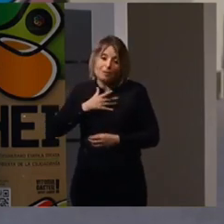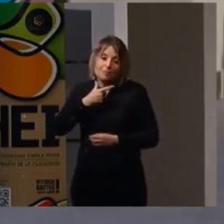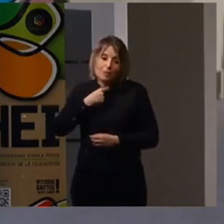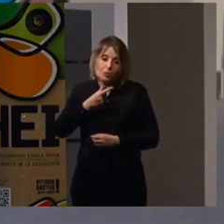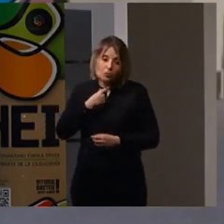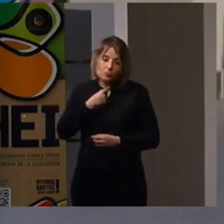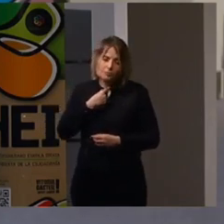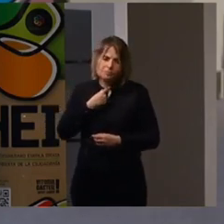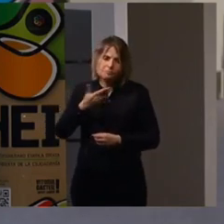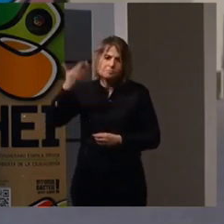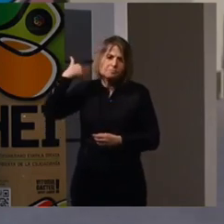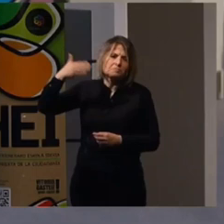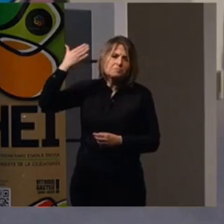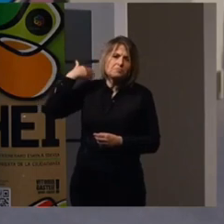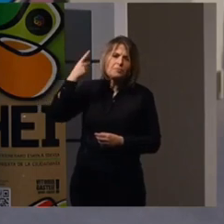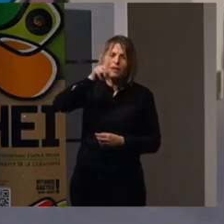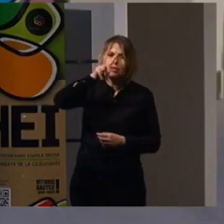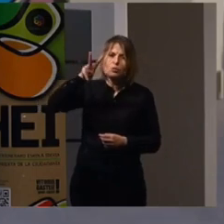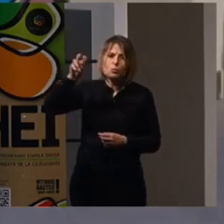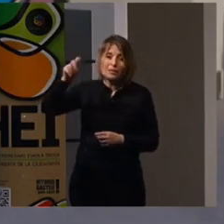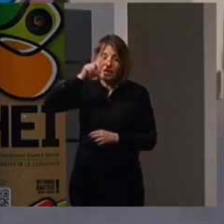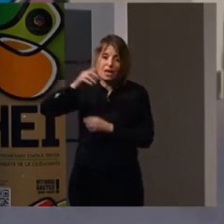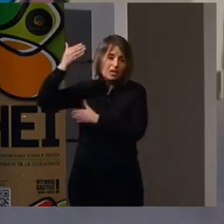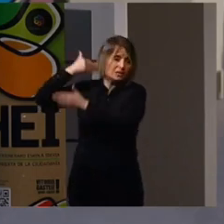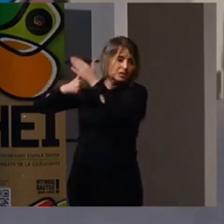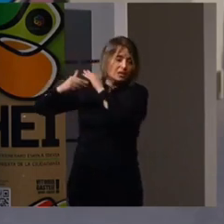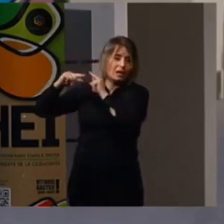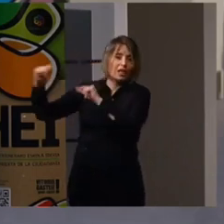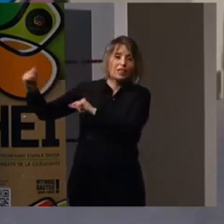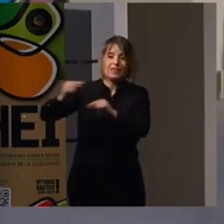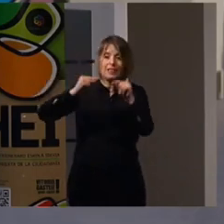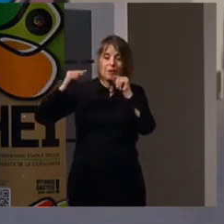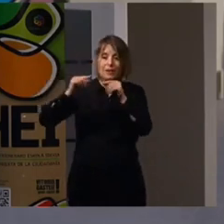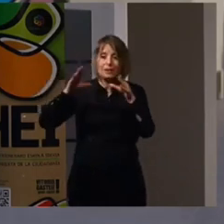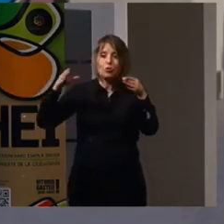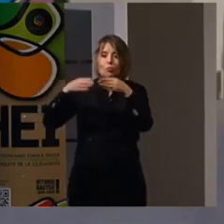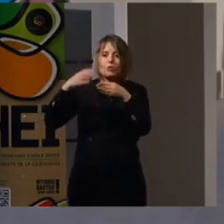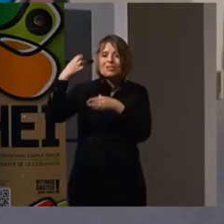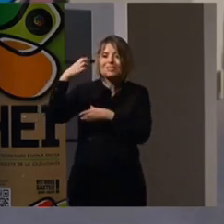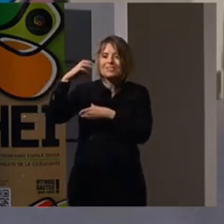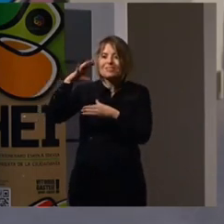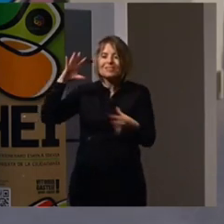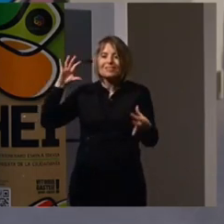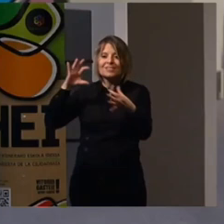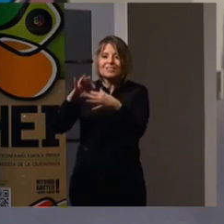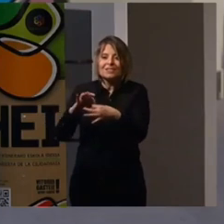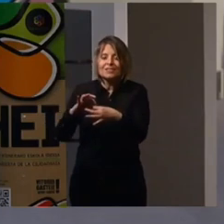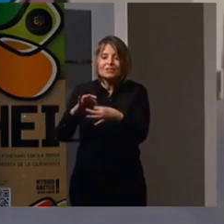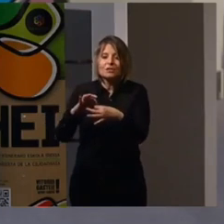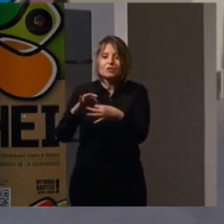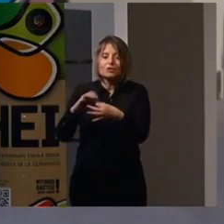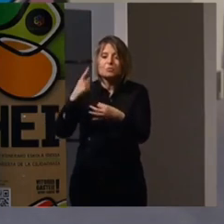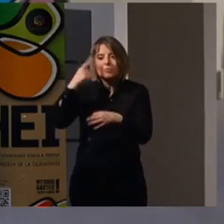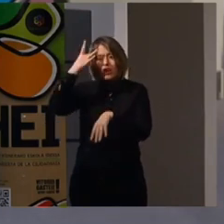que hace 120 años el debate furibundo en la comunidad científica tenía que ver con la causa